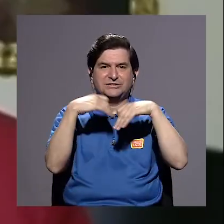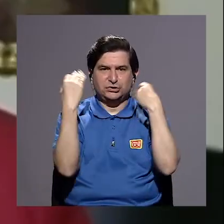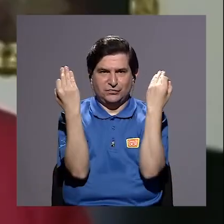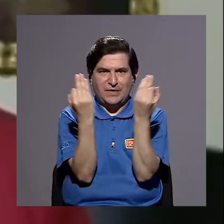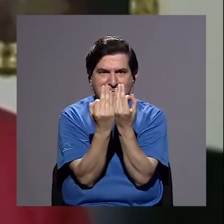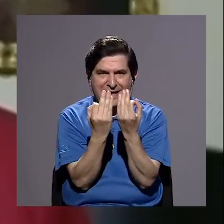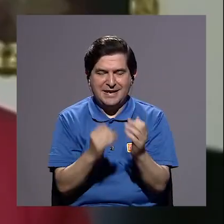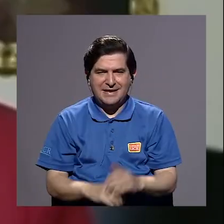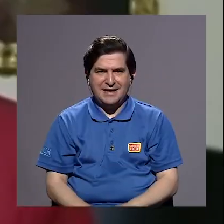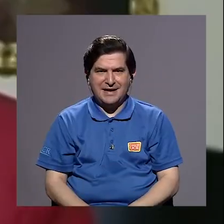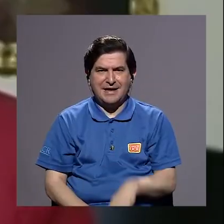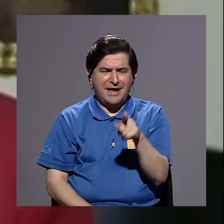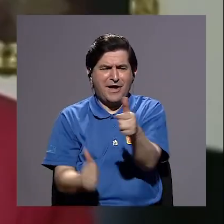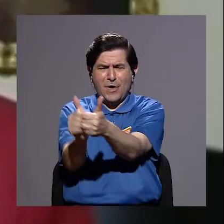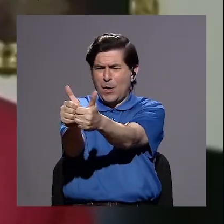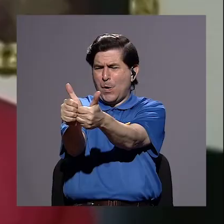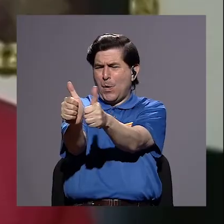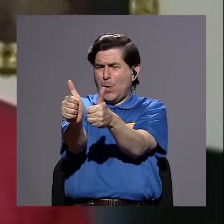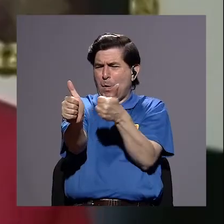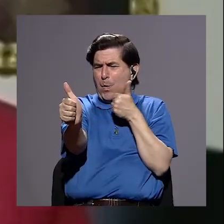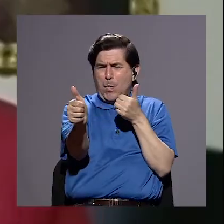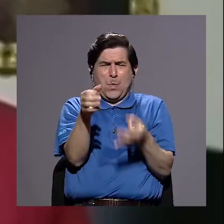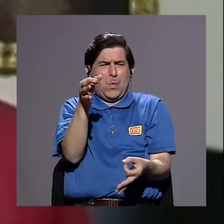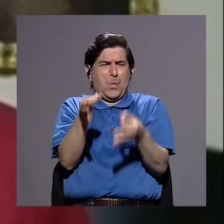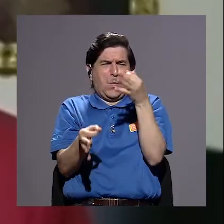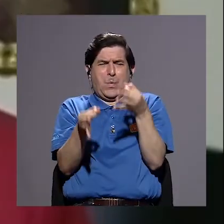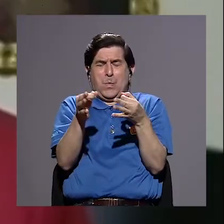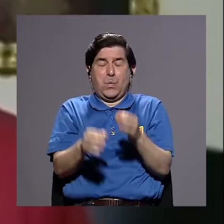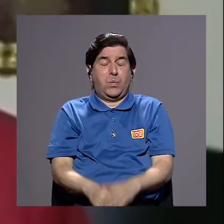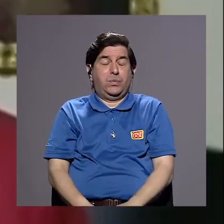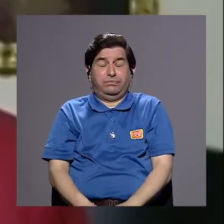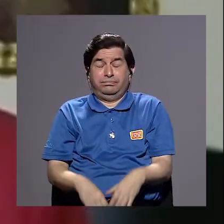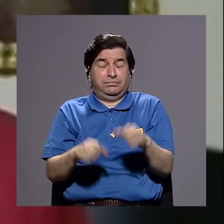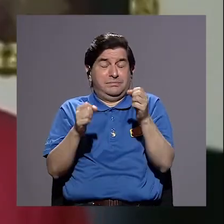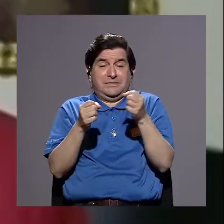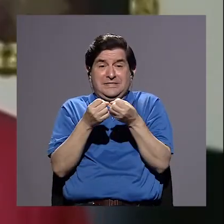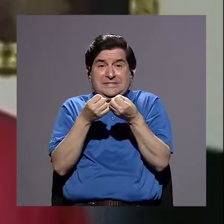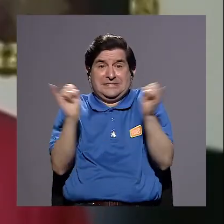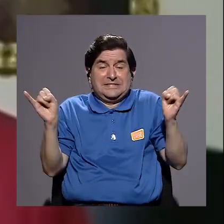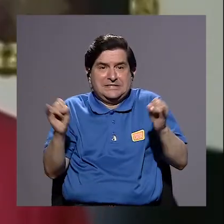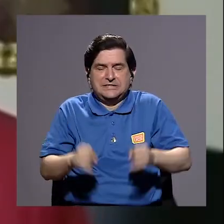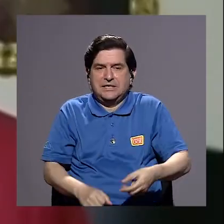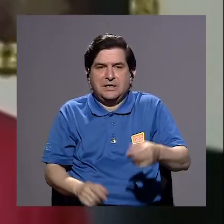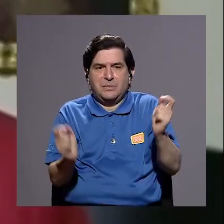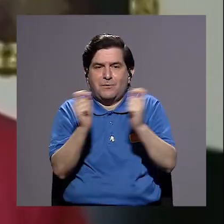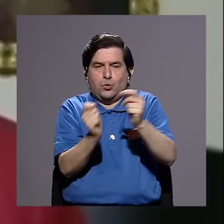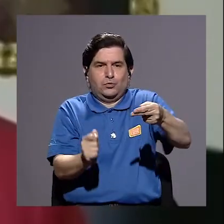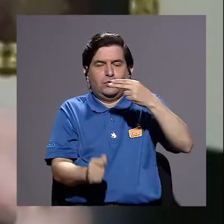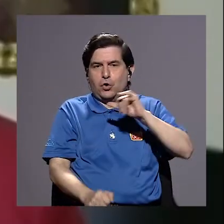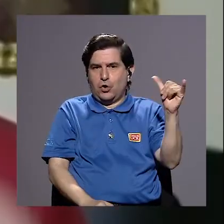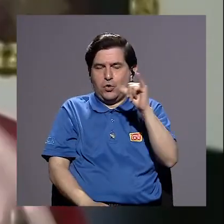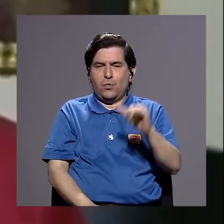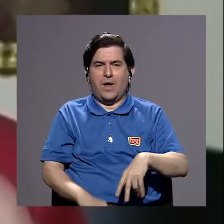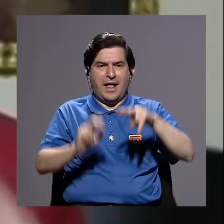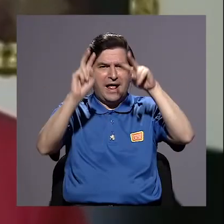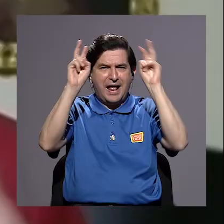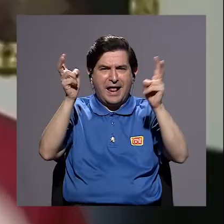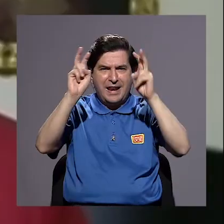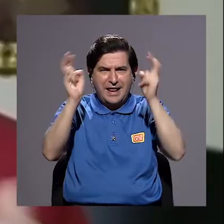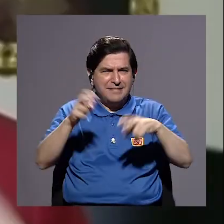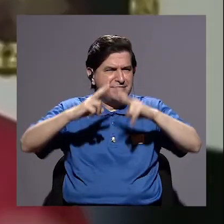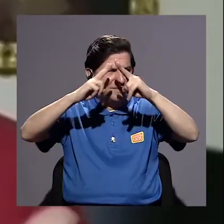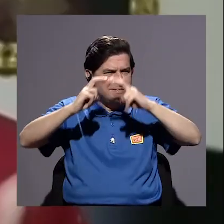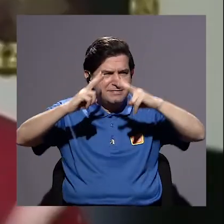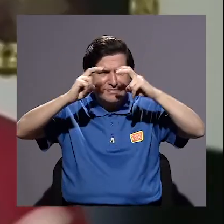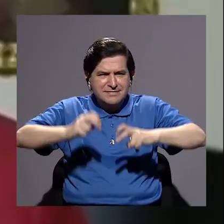familia, donde hay un retardo judicial sin precedentes en este país en temas que se deberían de